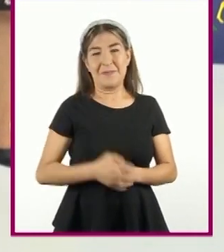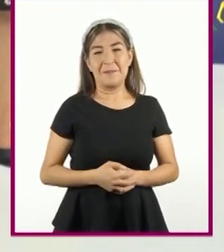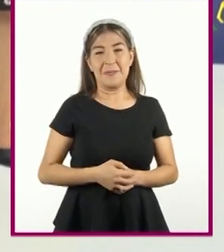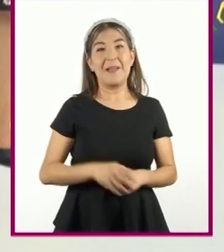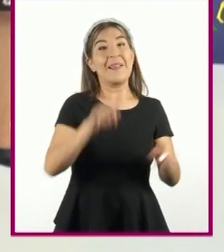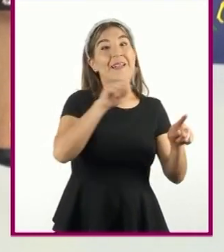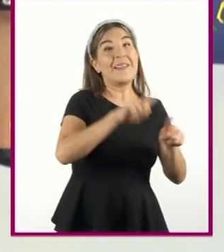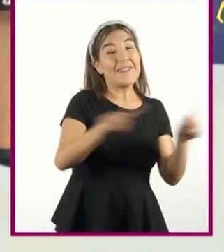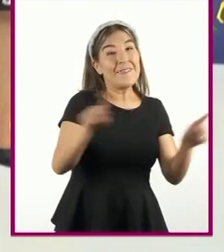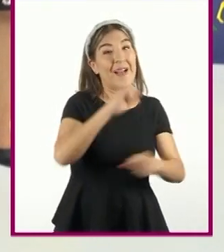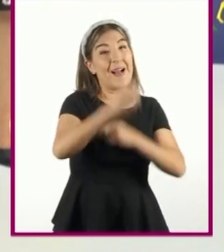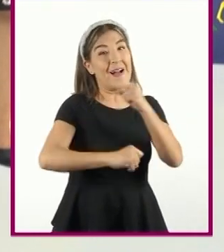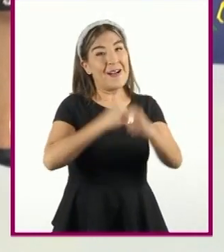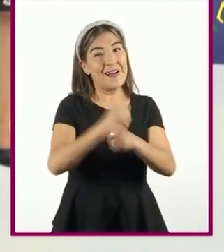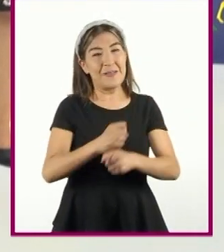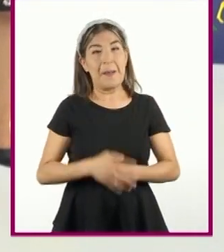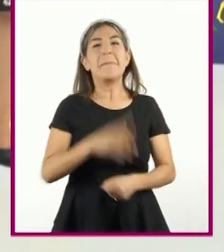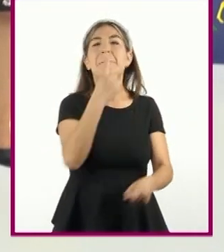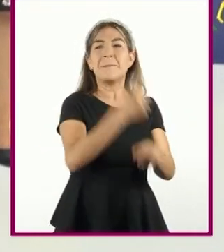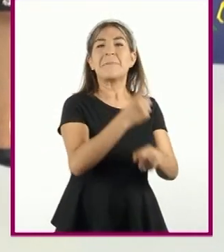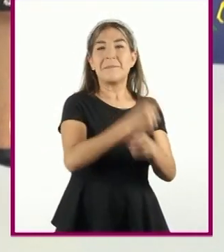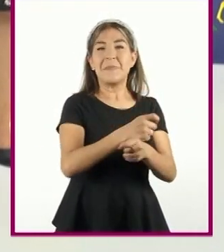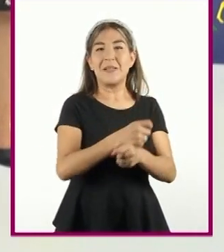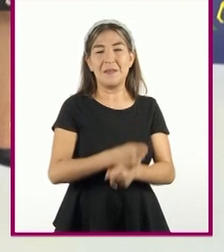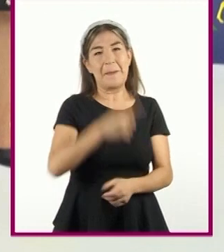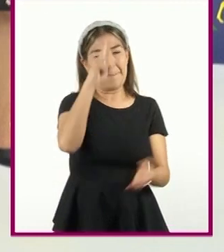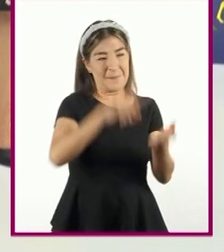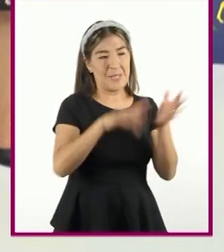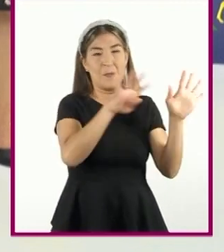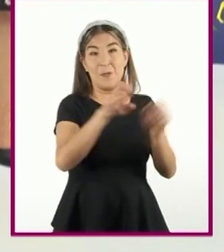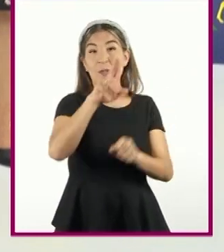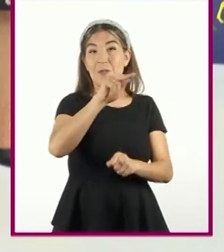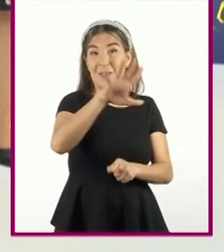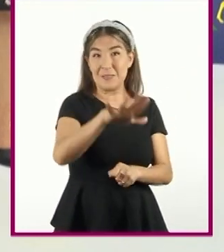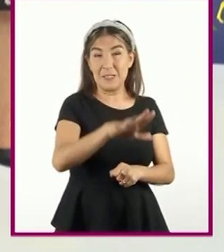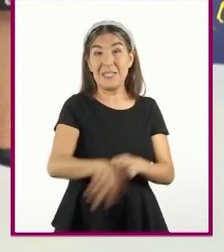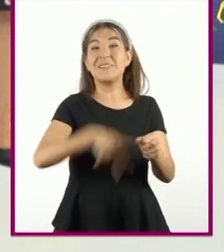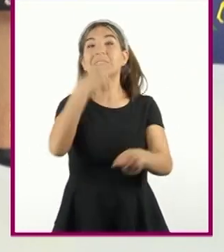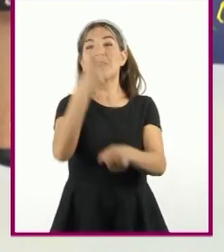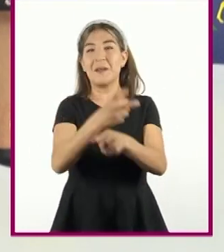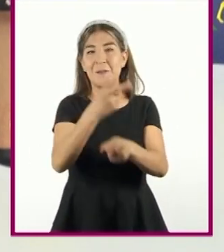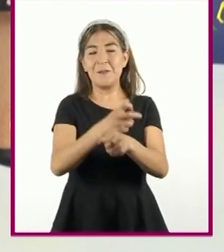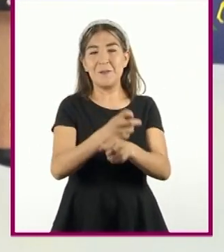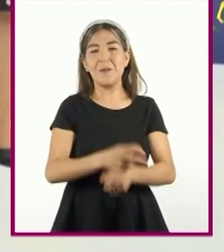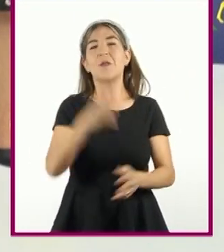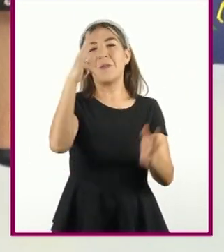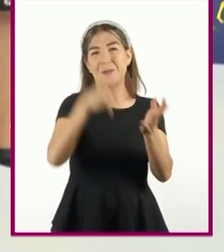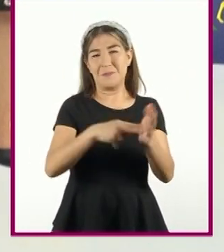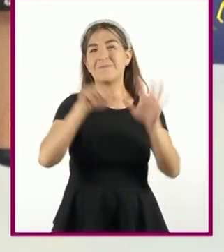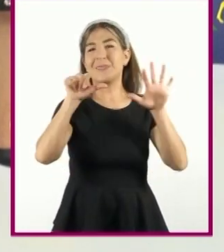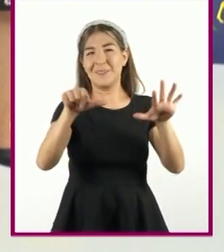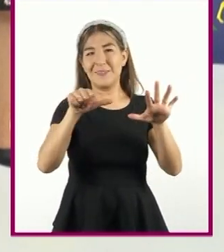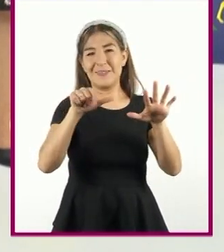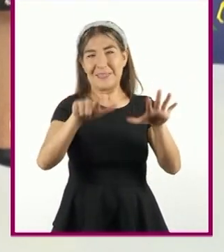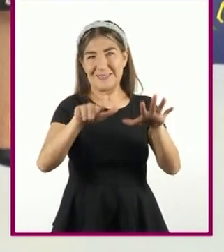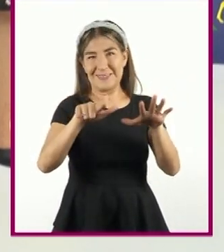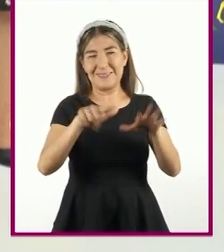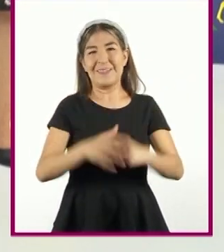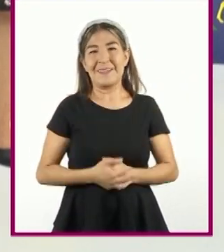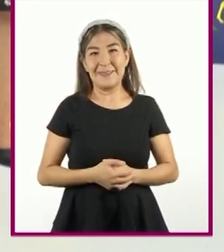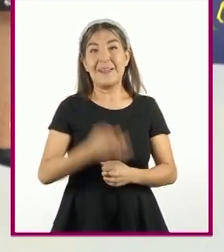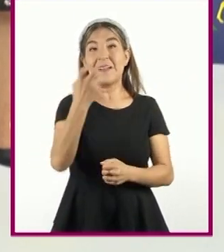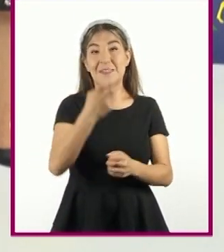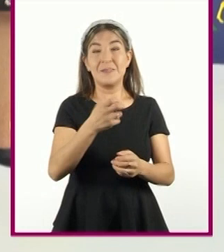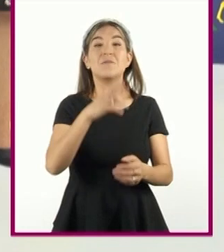en distintos años. El primero en 1985 y el segundo en 2017.